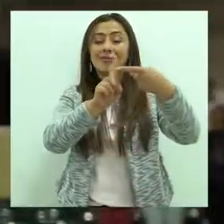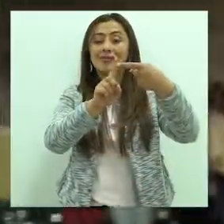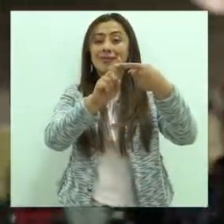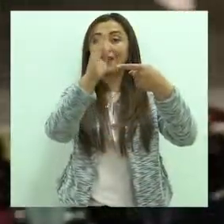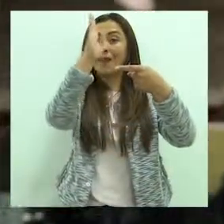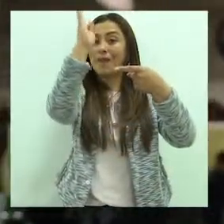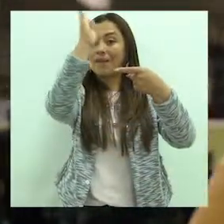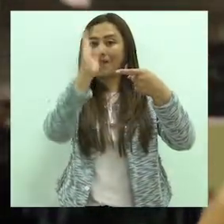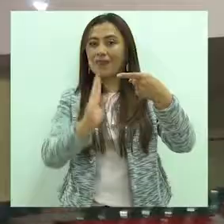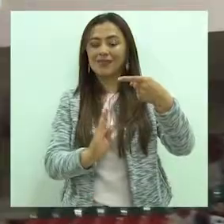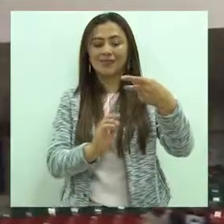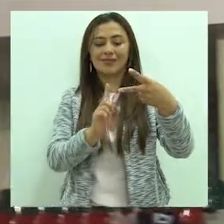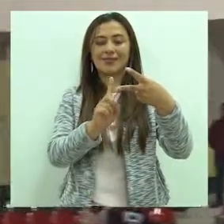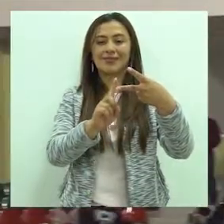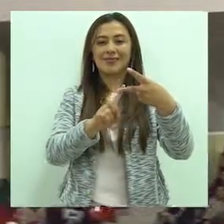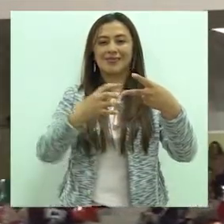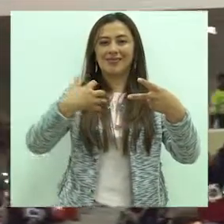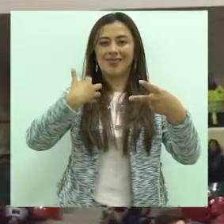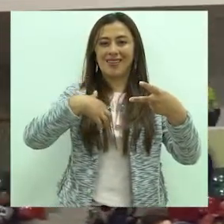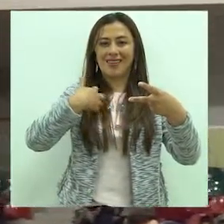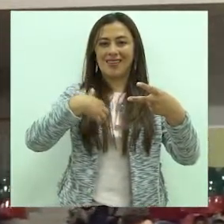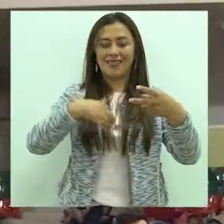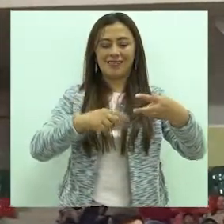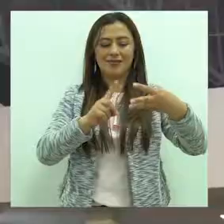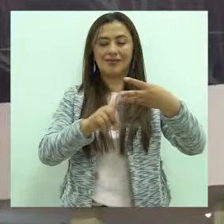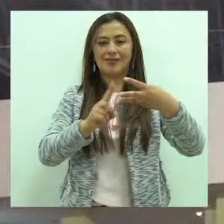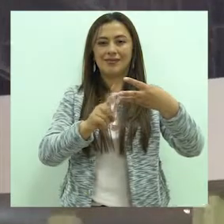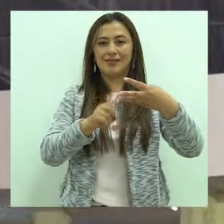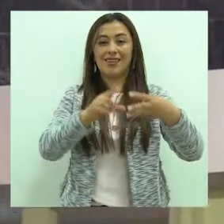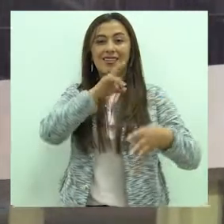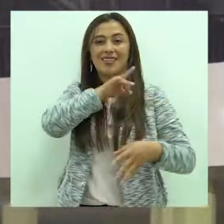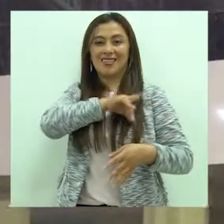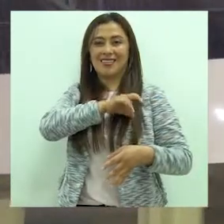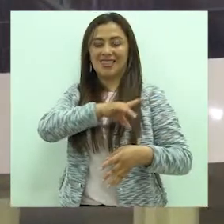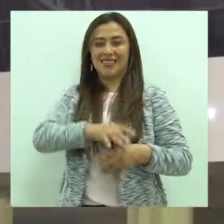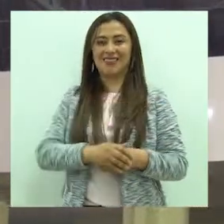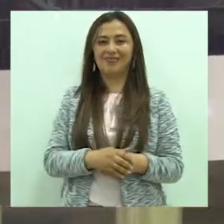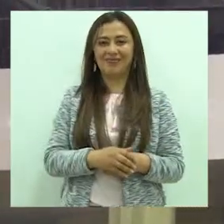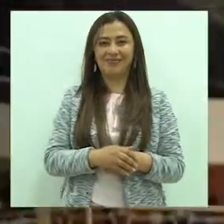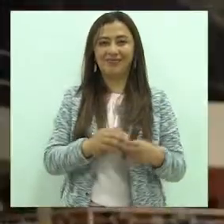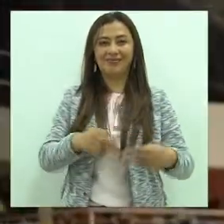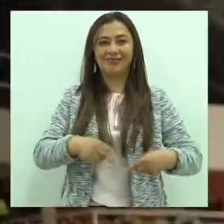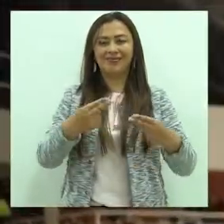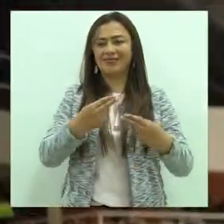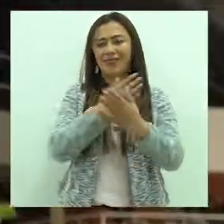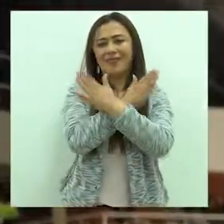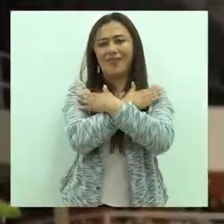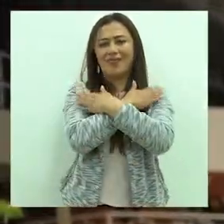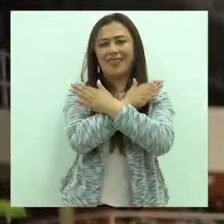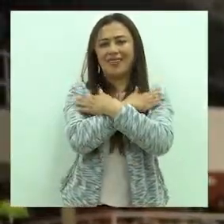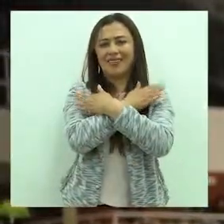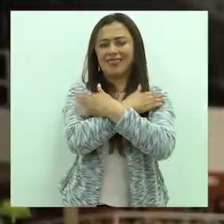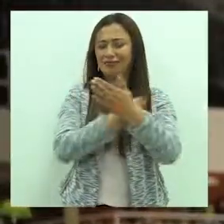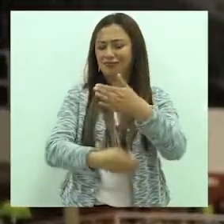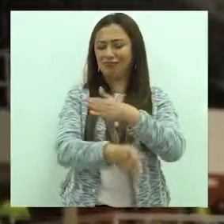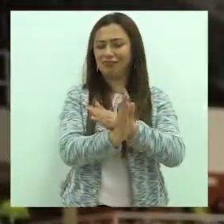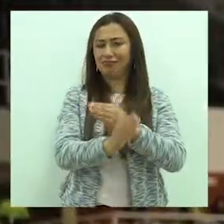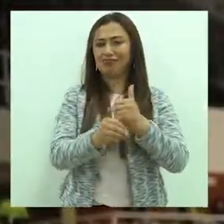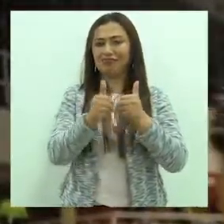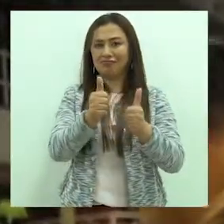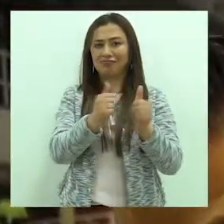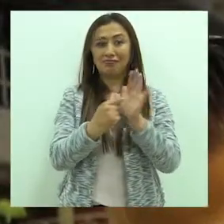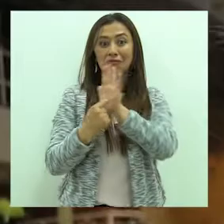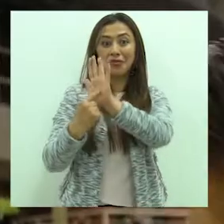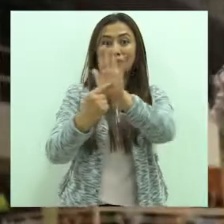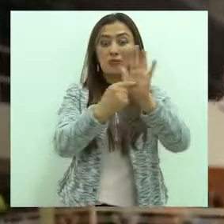Brasil, segunda a la selección de Argentina y con el bronce la selección de Chile. Bueno, a Tunja, sinceras felicitaciones nuevamente, porque con